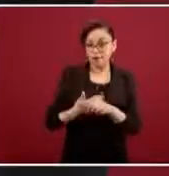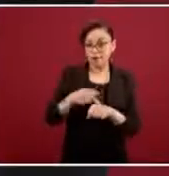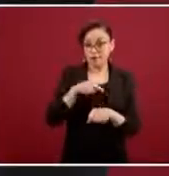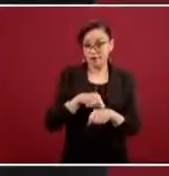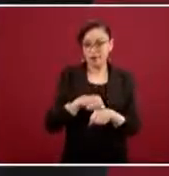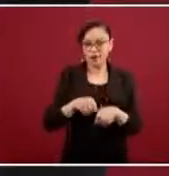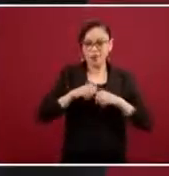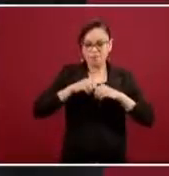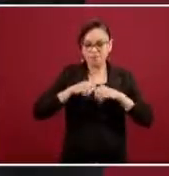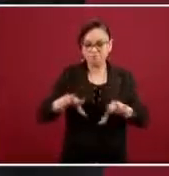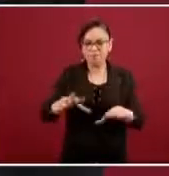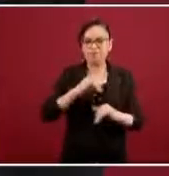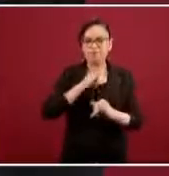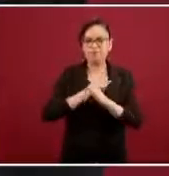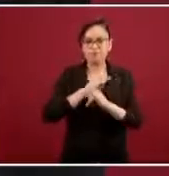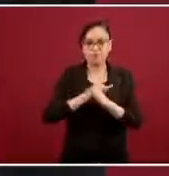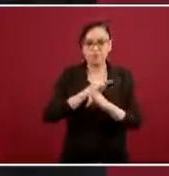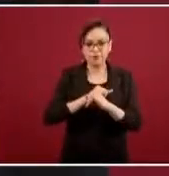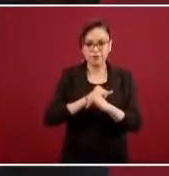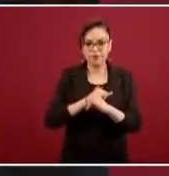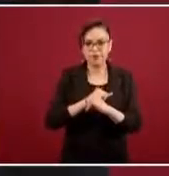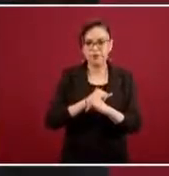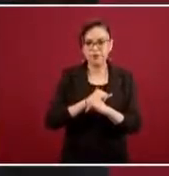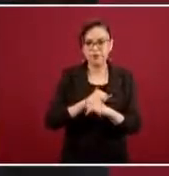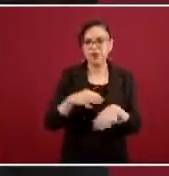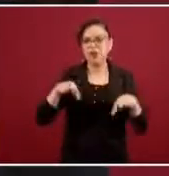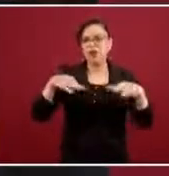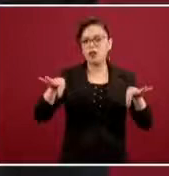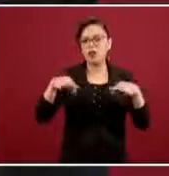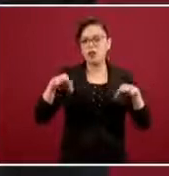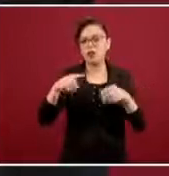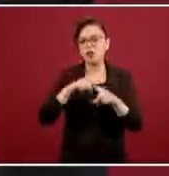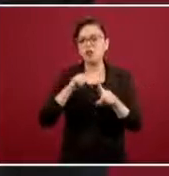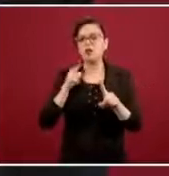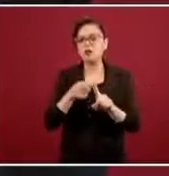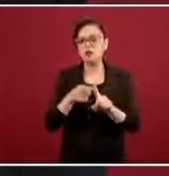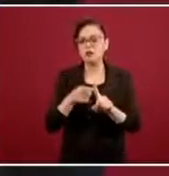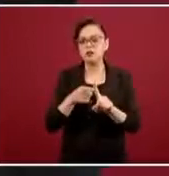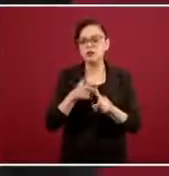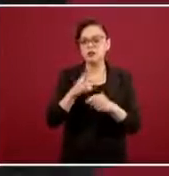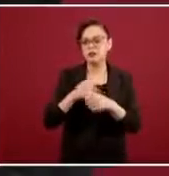sitio electrónico del propio Consejo un documento que se denominó Proyecto